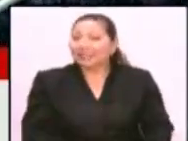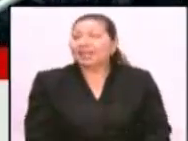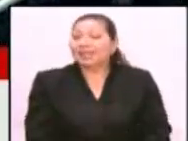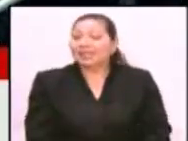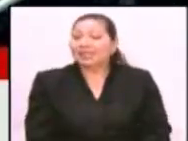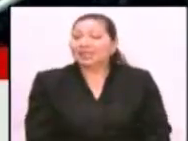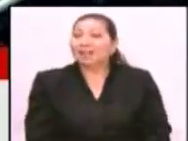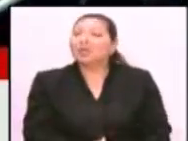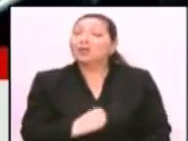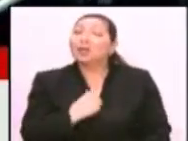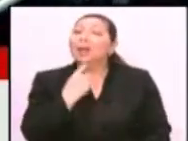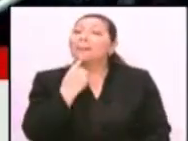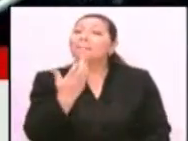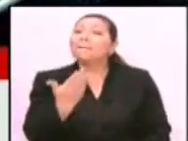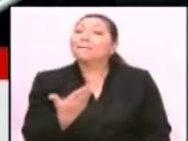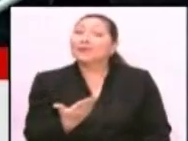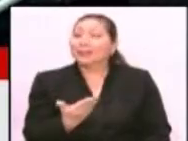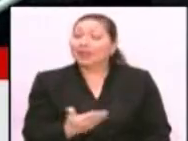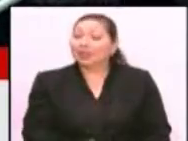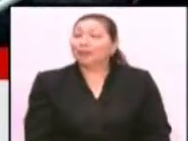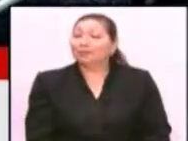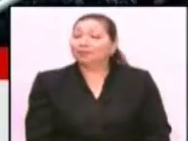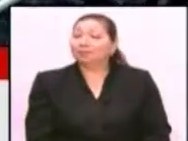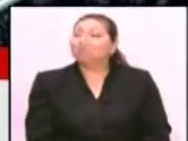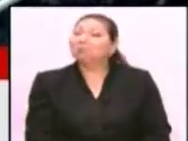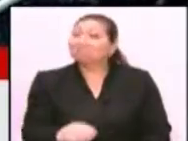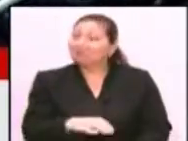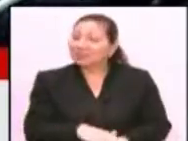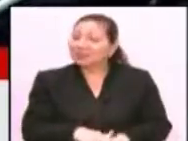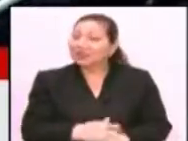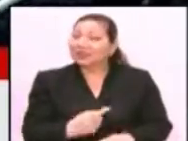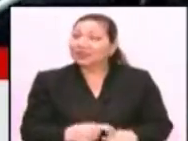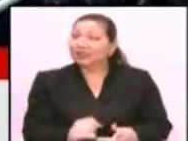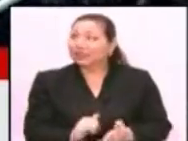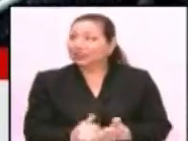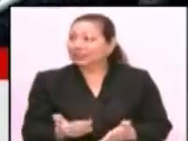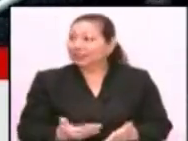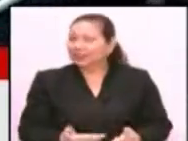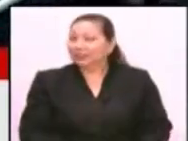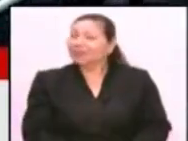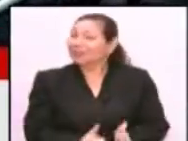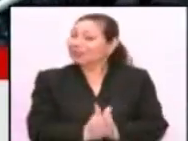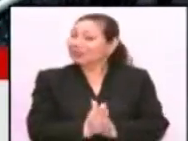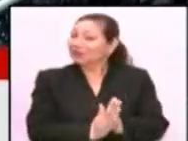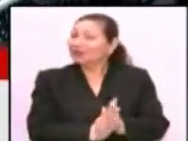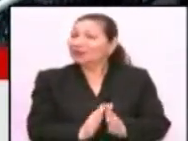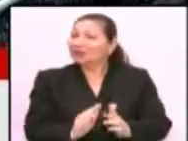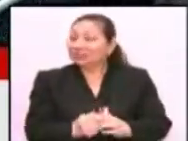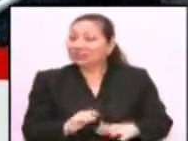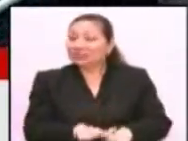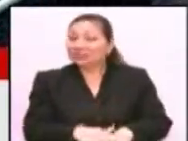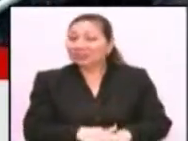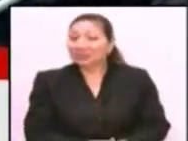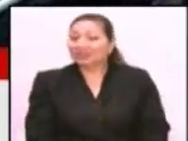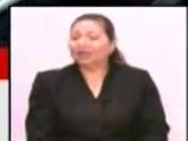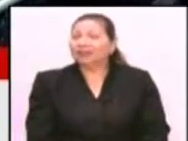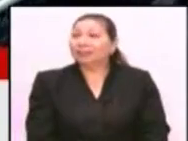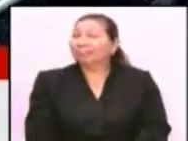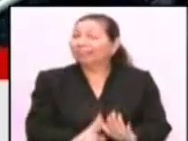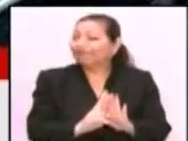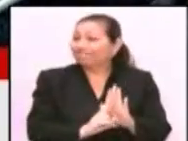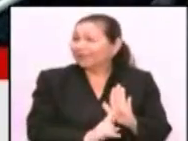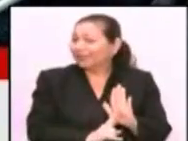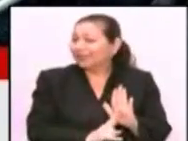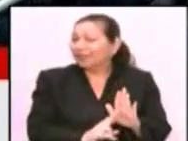¿verdad? Yo voy y le pido al señor, vamos a hacer esto. Él se entusiasma, lo empezamos a hacer y hay reglas